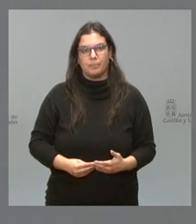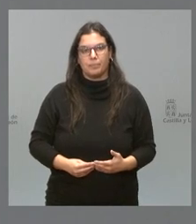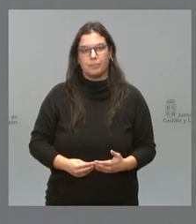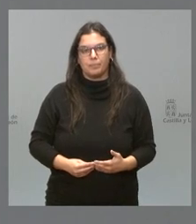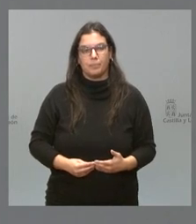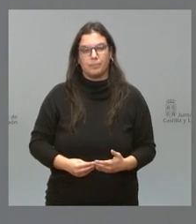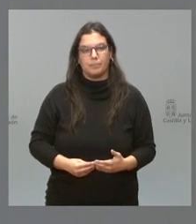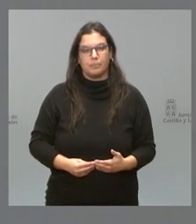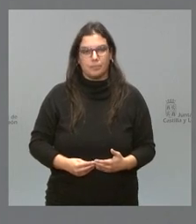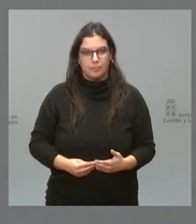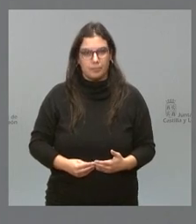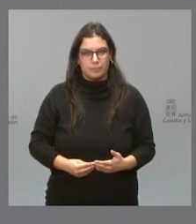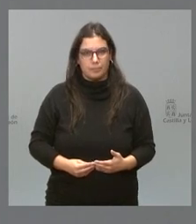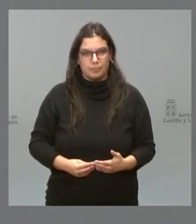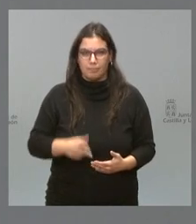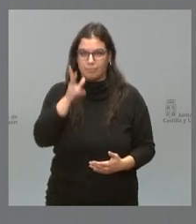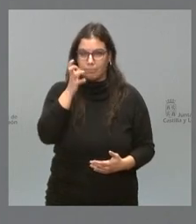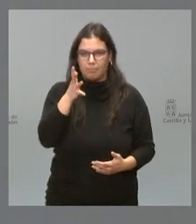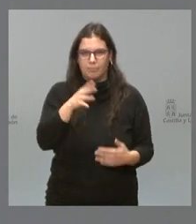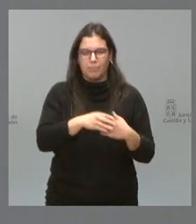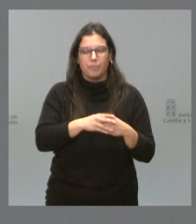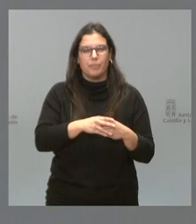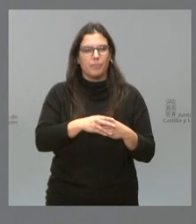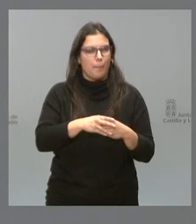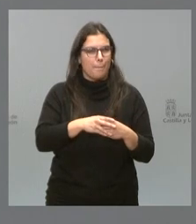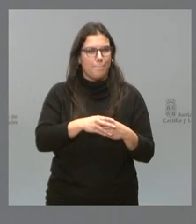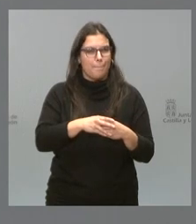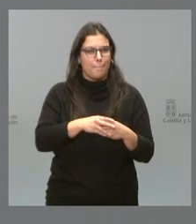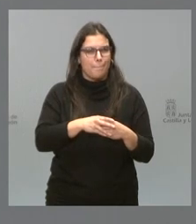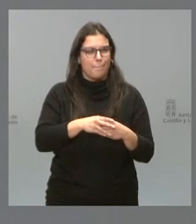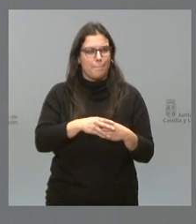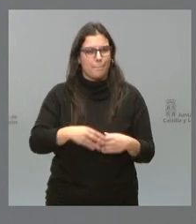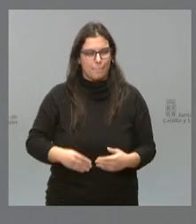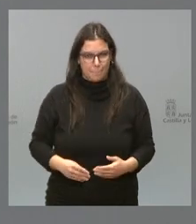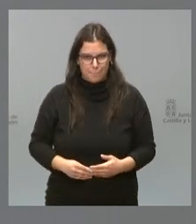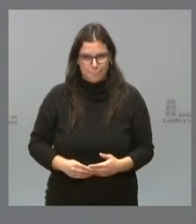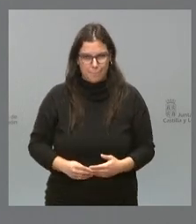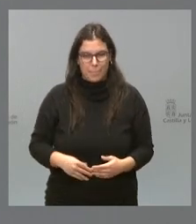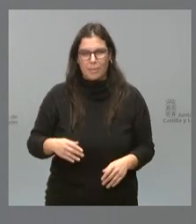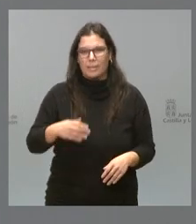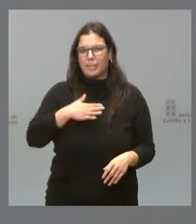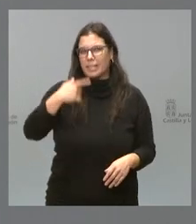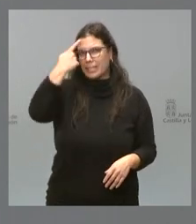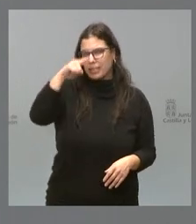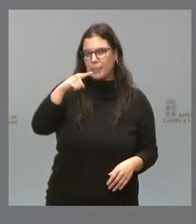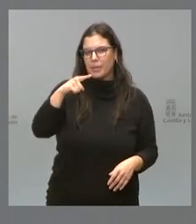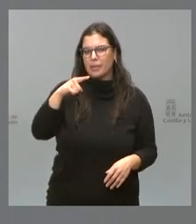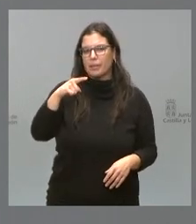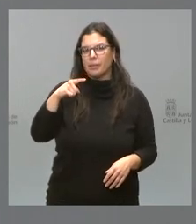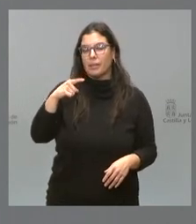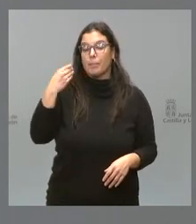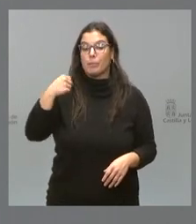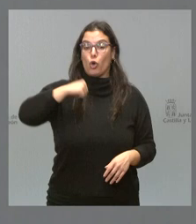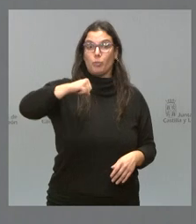quería una aclaración Que no sé si el consejero sino desde la consejería de sanidad para saber qué municipios de Soria pertenecen al